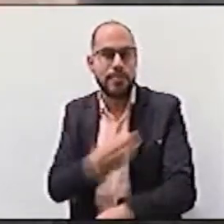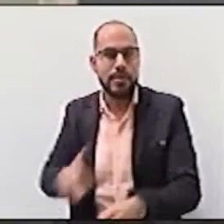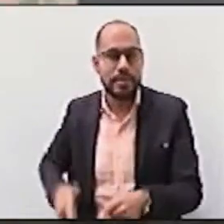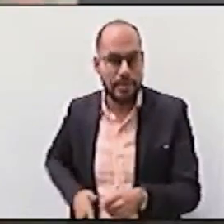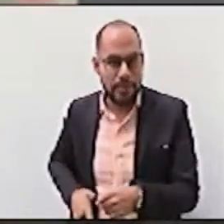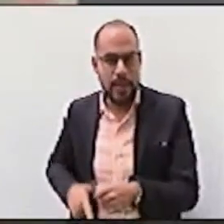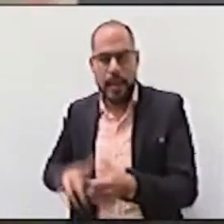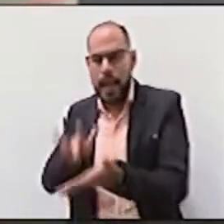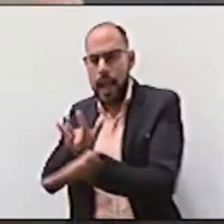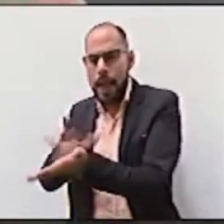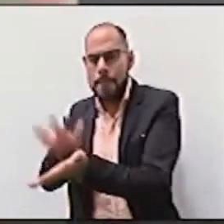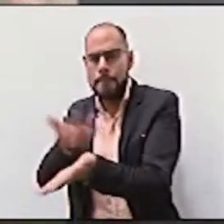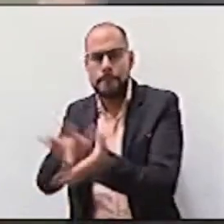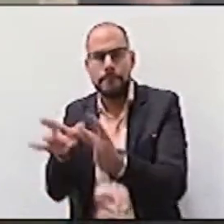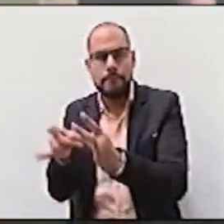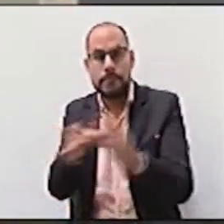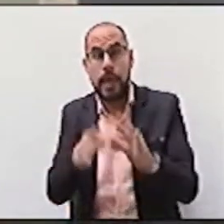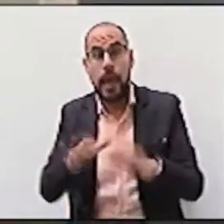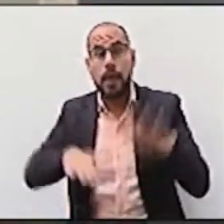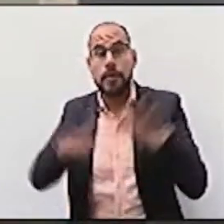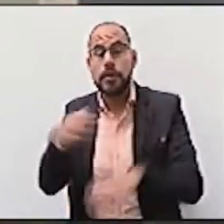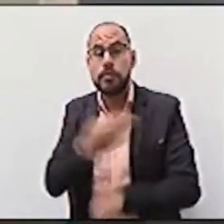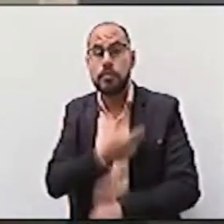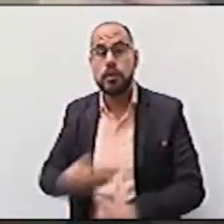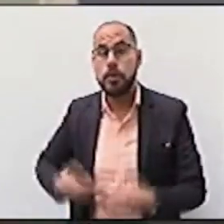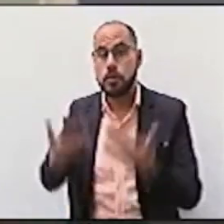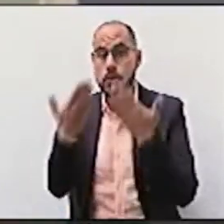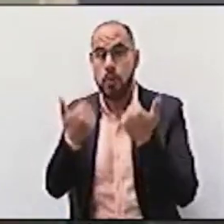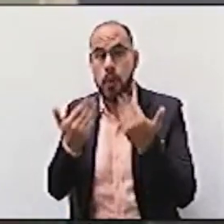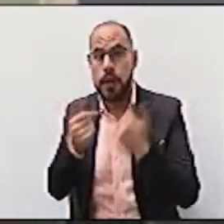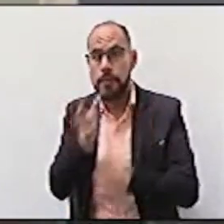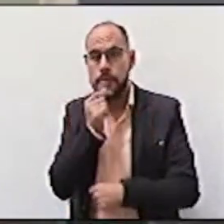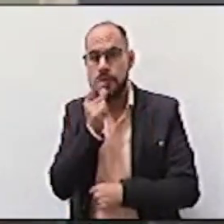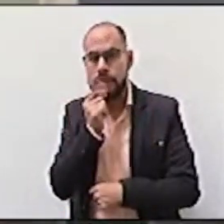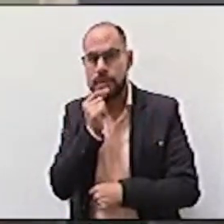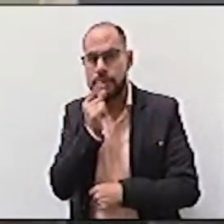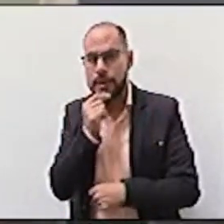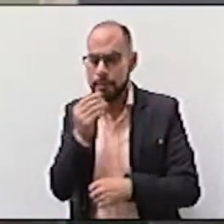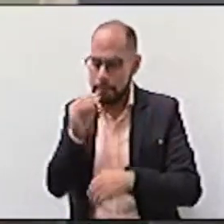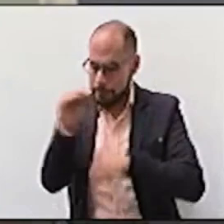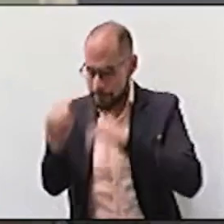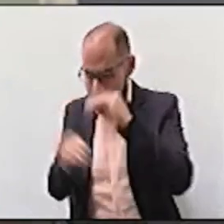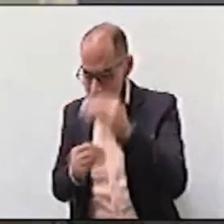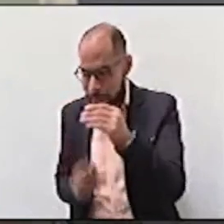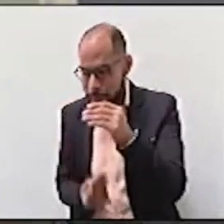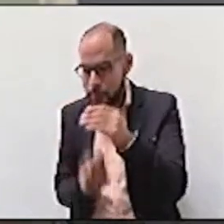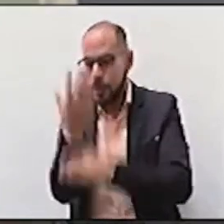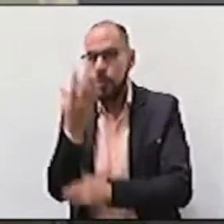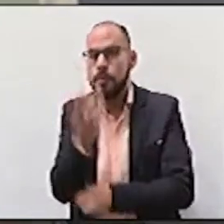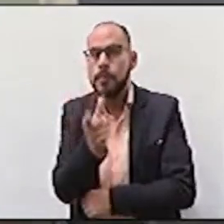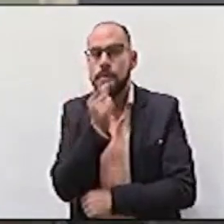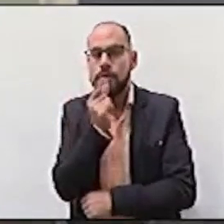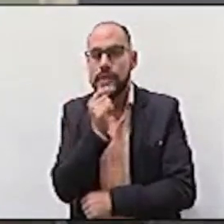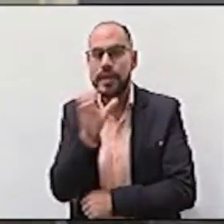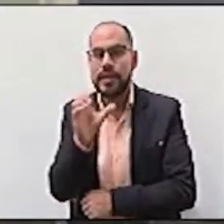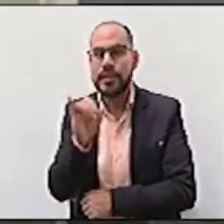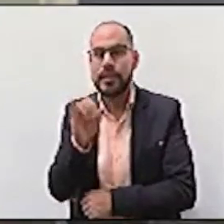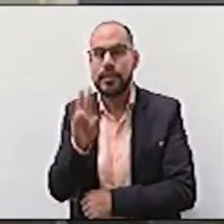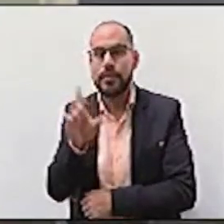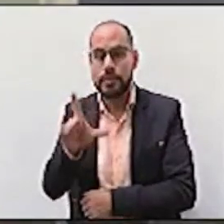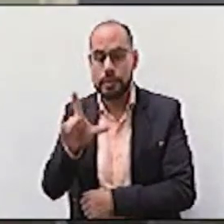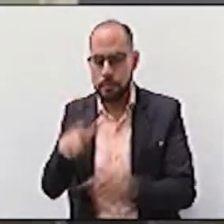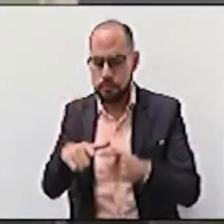o que en los municipios donde no las hay vayan conformándose nuevamente policías civiles que